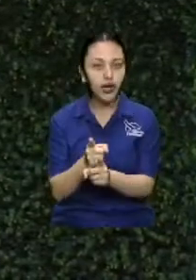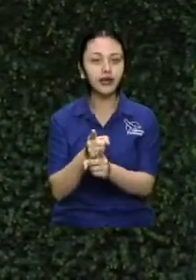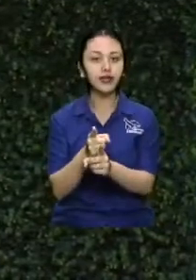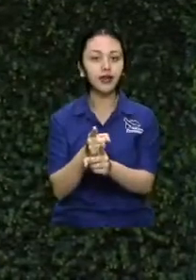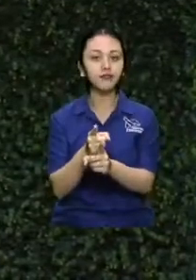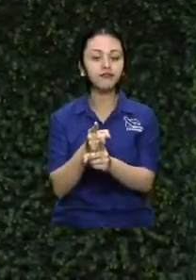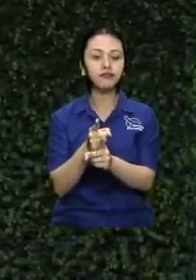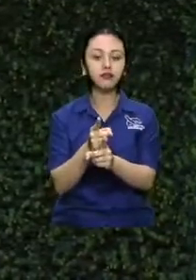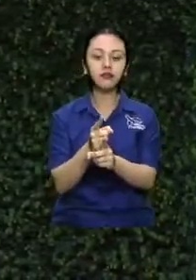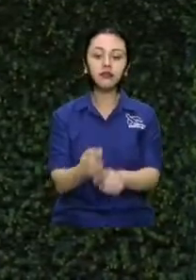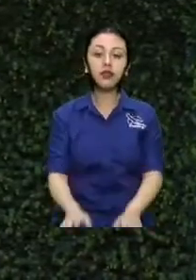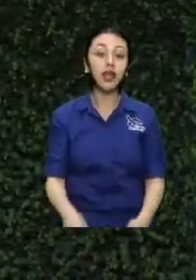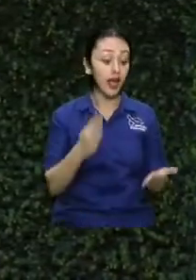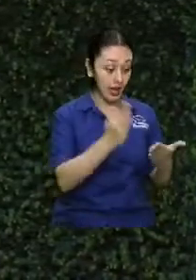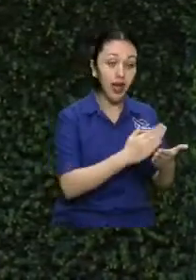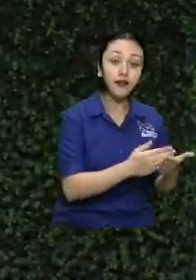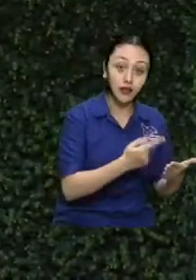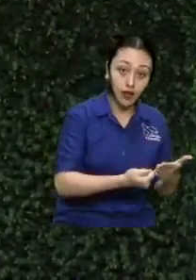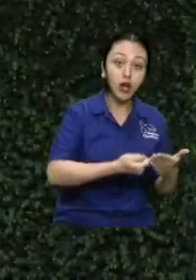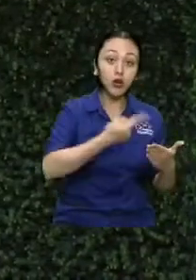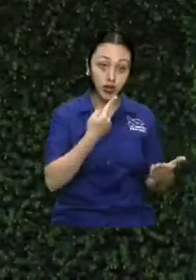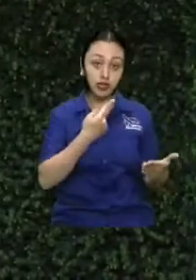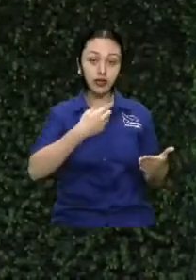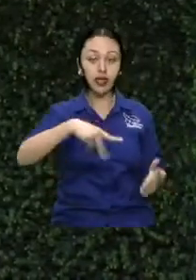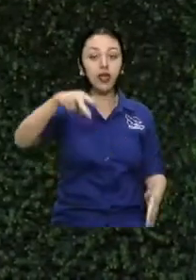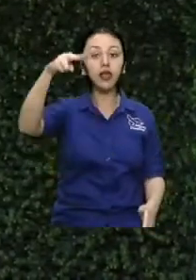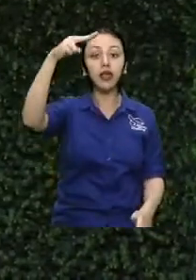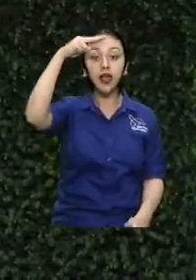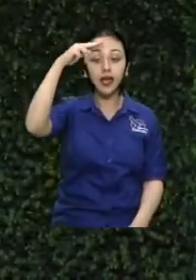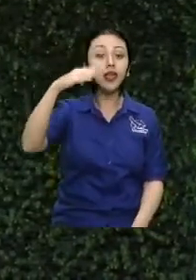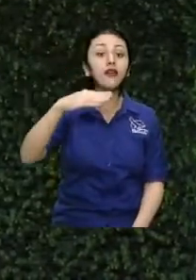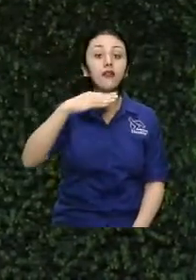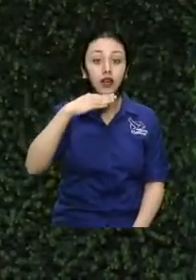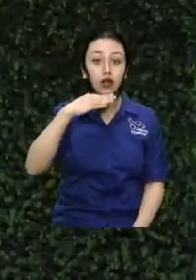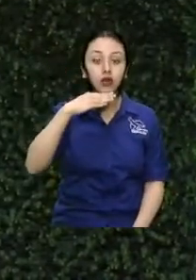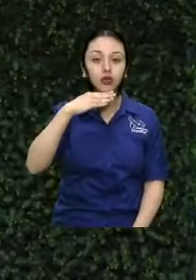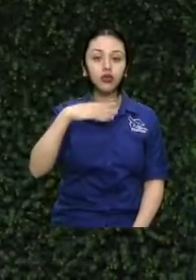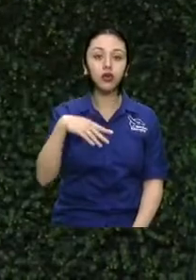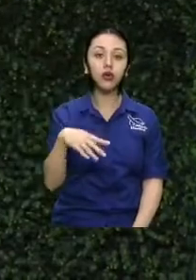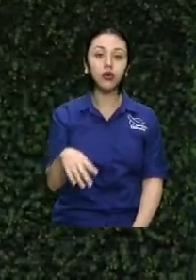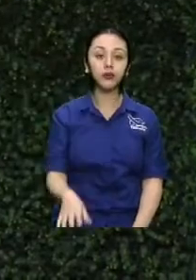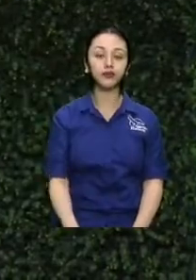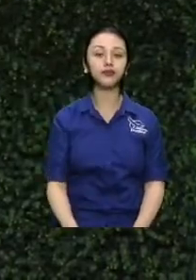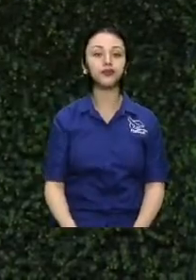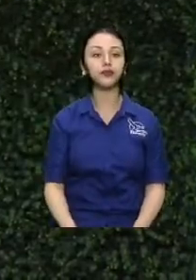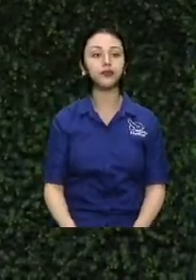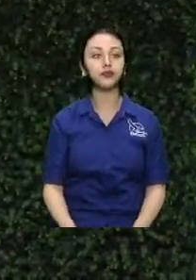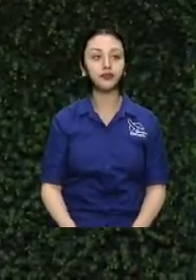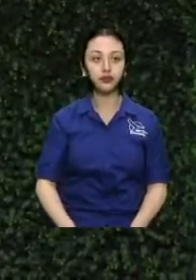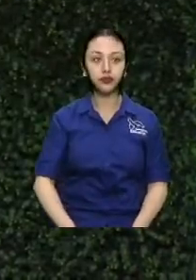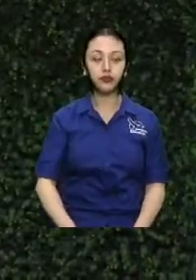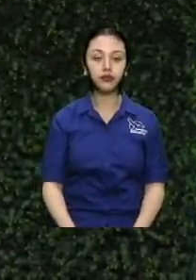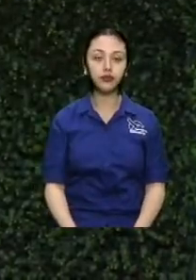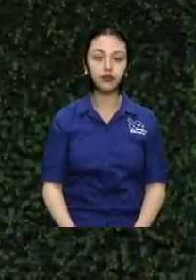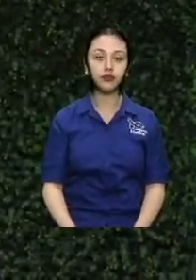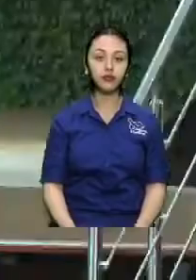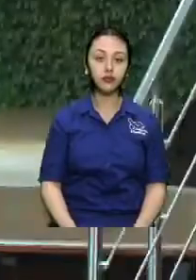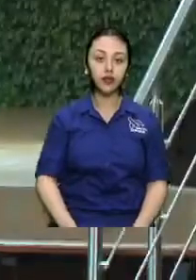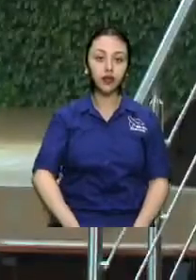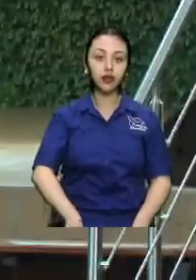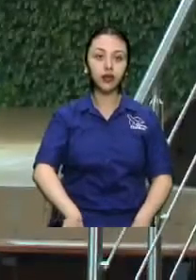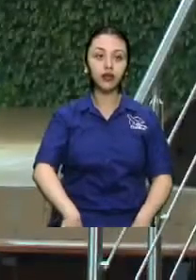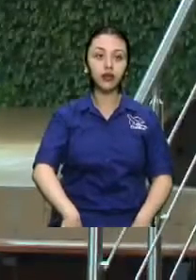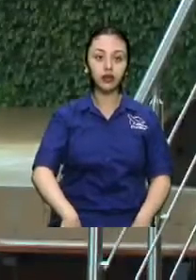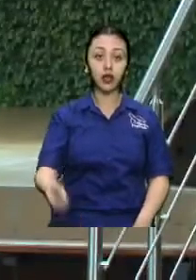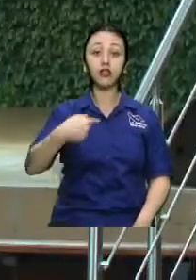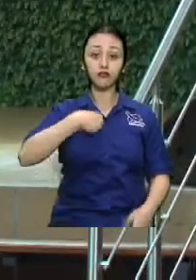dice Hebreos capítulo 13, versículo 20, la parte final y el principio de la parte del verso 21. Es